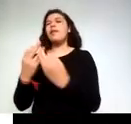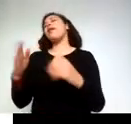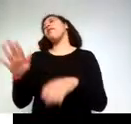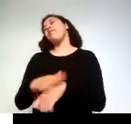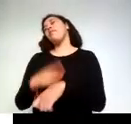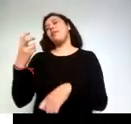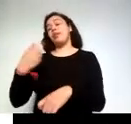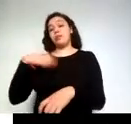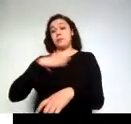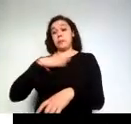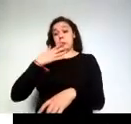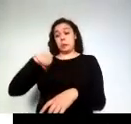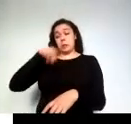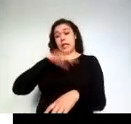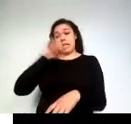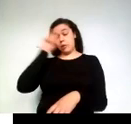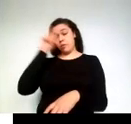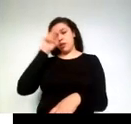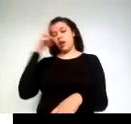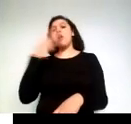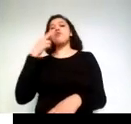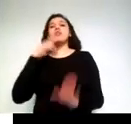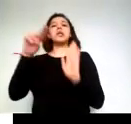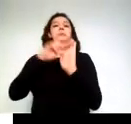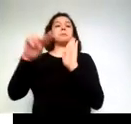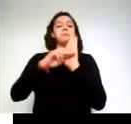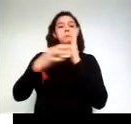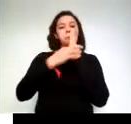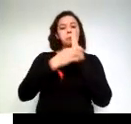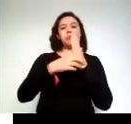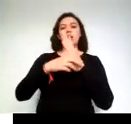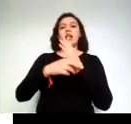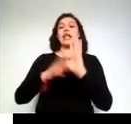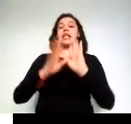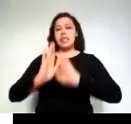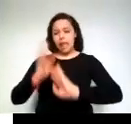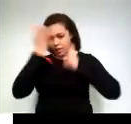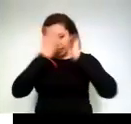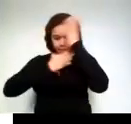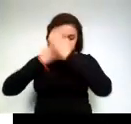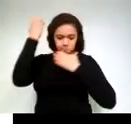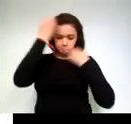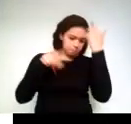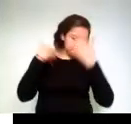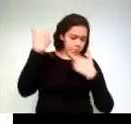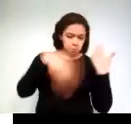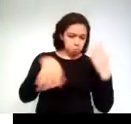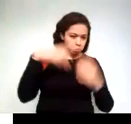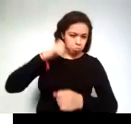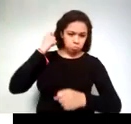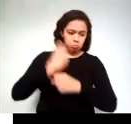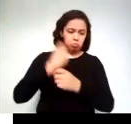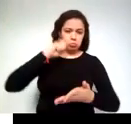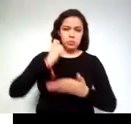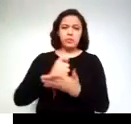nuestra recomendación siempre es utilicen las que la norma tiene, que ya están evaluadas por especialistas y por muchas cosas que la normatividad pide,